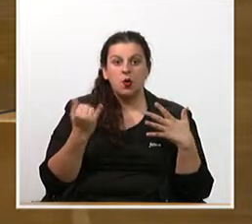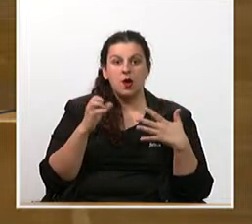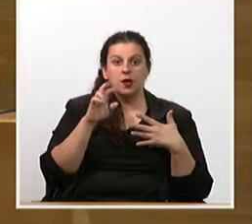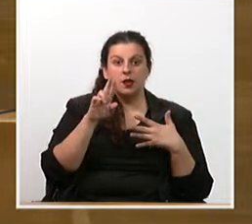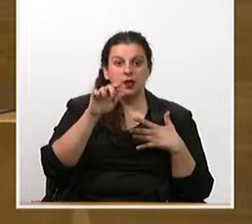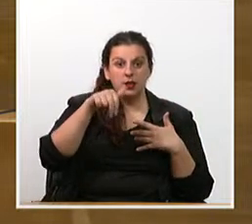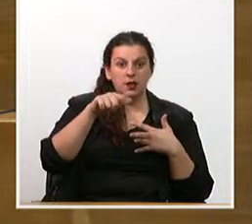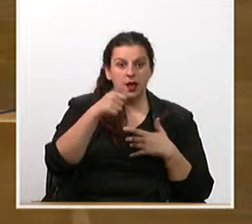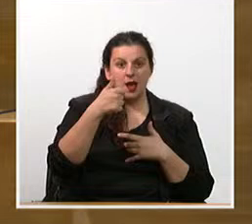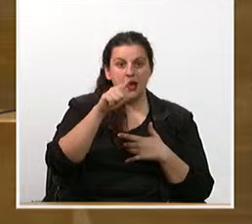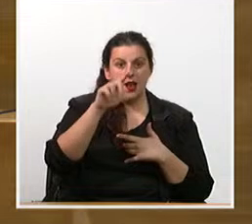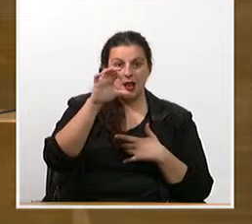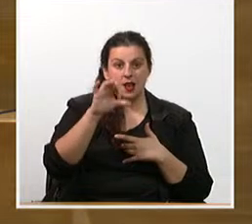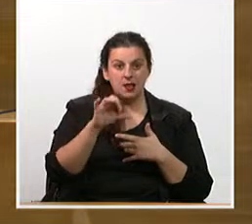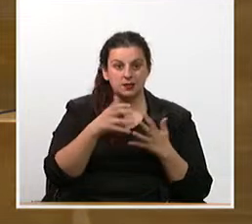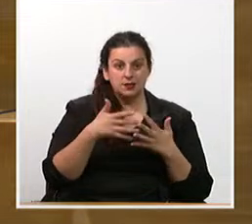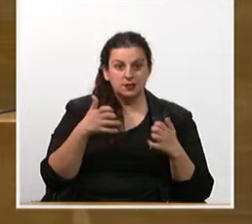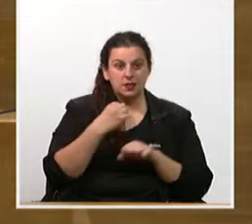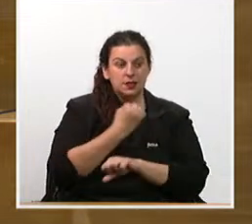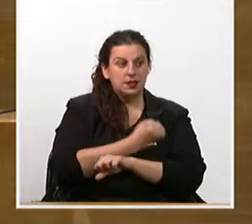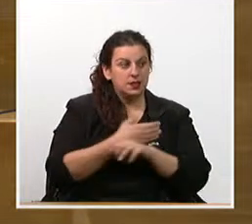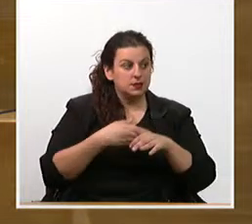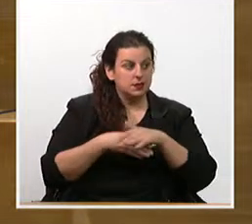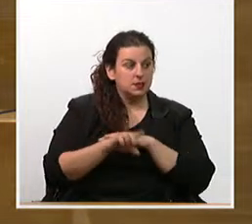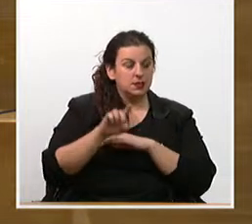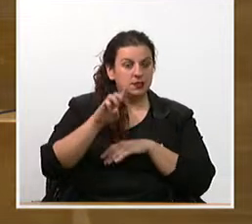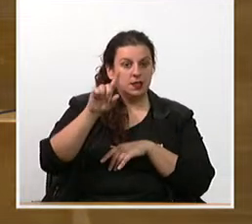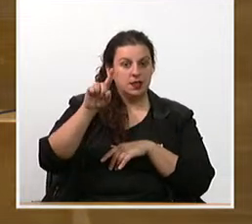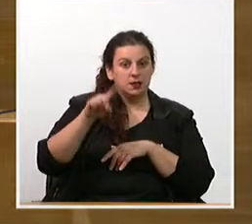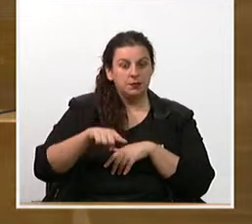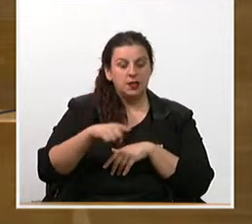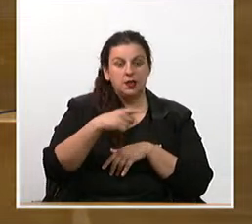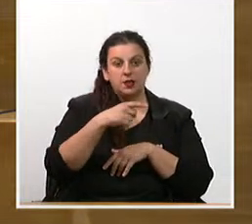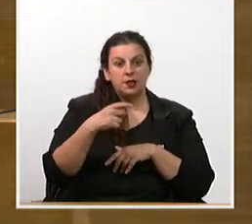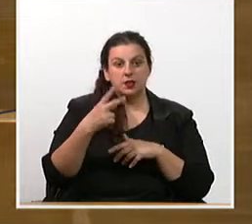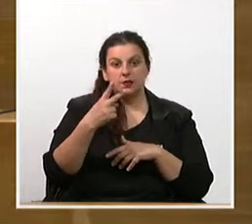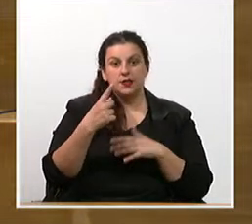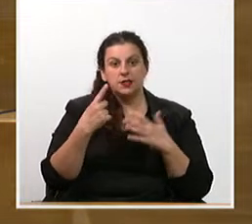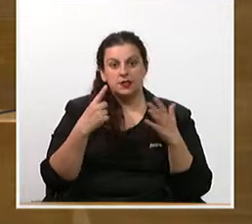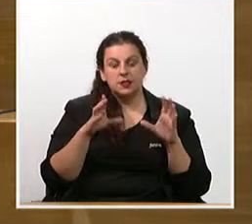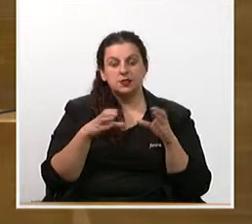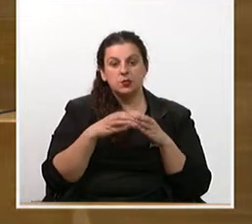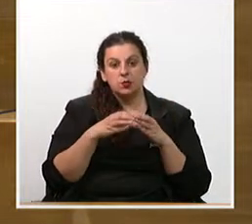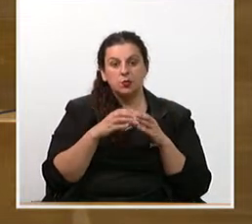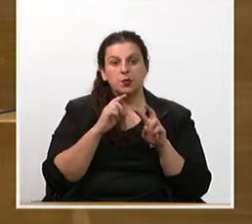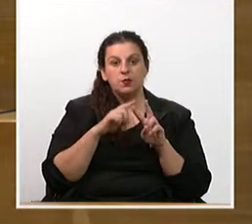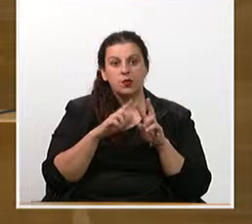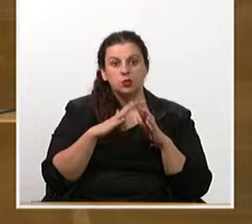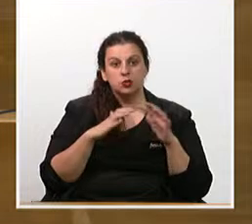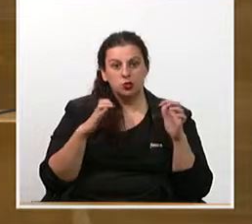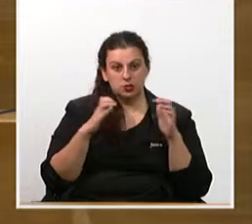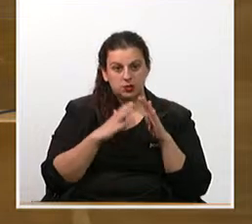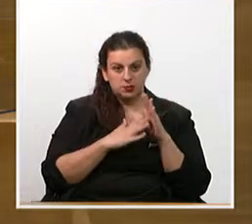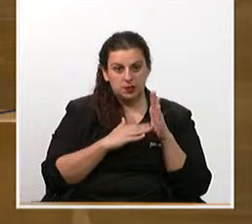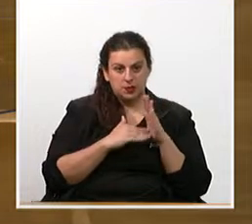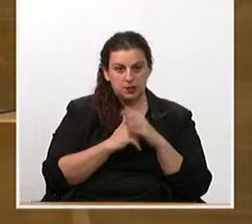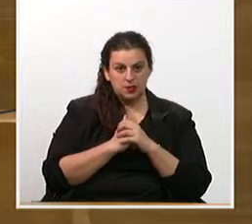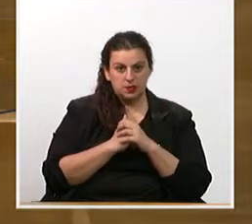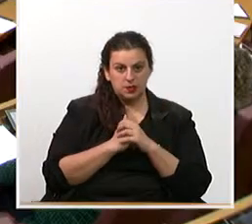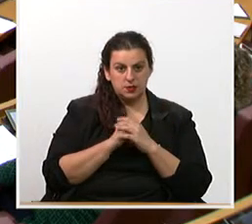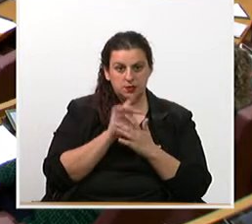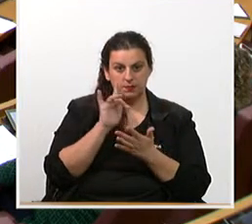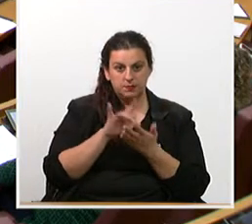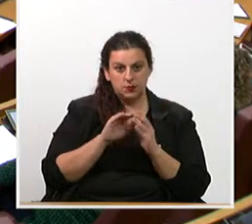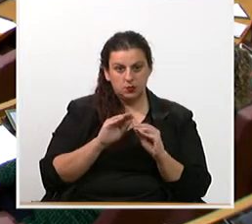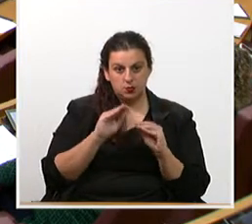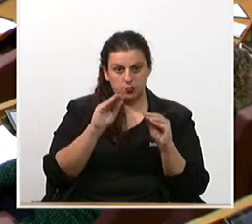segú escrito registro de entrada 13126 del grupo parlamentario vox cortes valencianas tiene la palabra